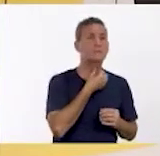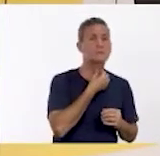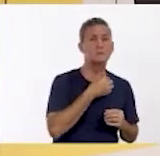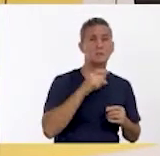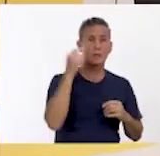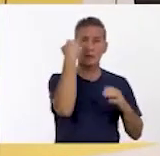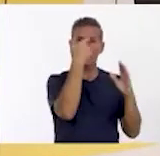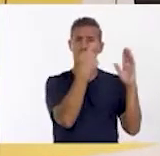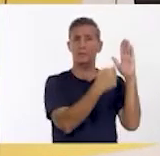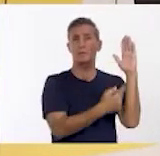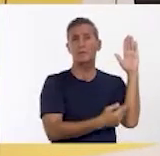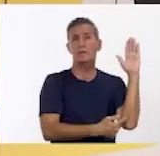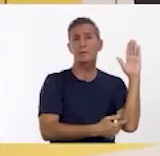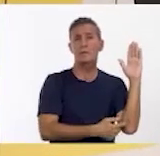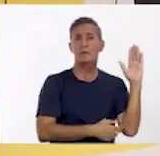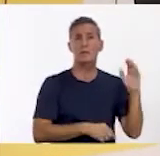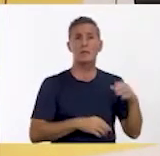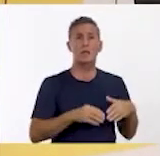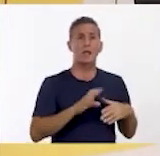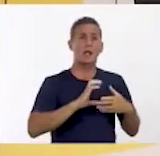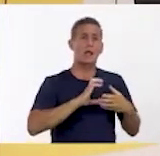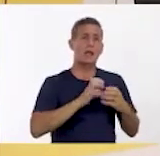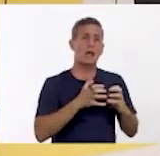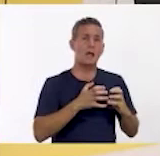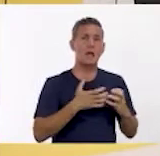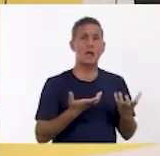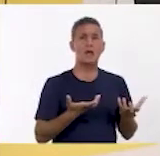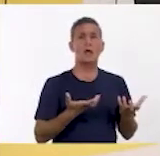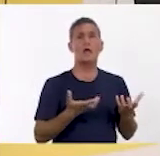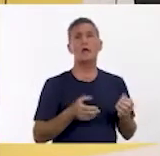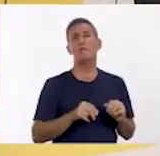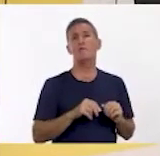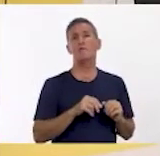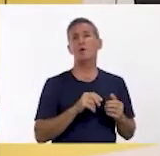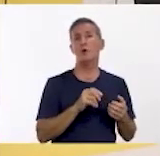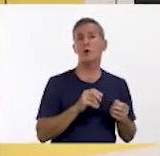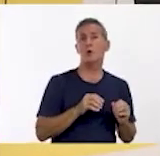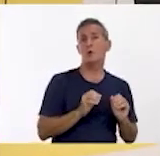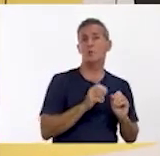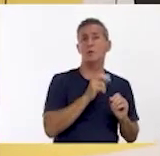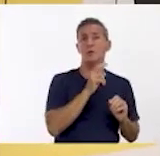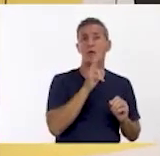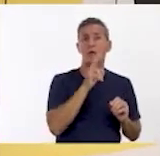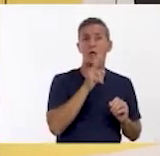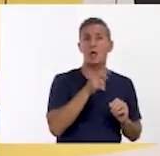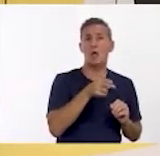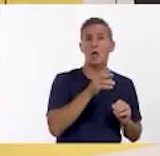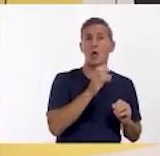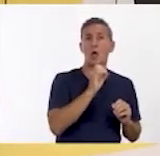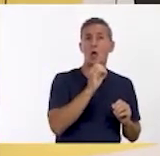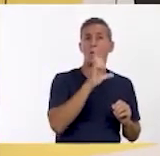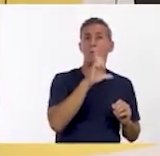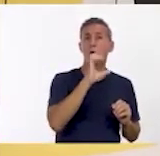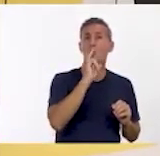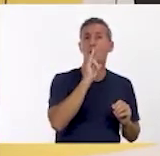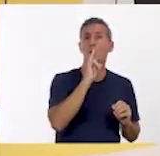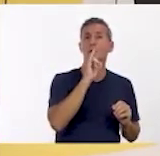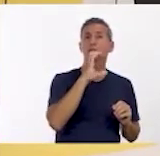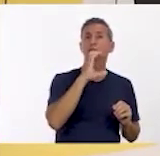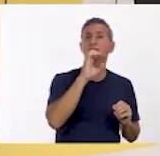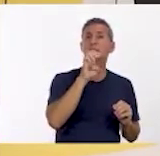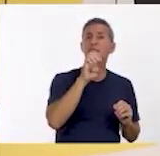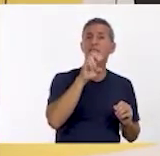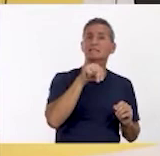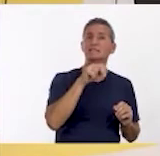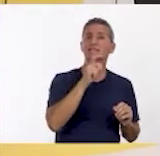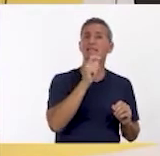estructura territorial de los países desarrollados es policéntrica, en los países subdesarrollados es monocéntrica. ¿Qué significa? Que en los países desarrollados la industria está